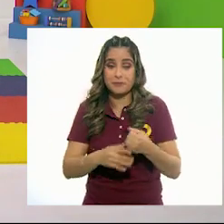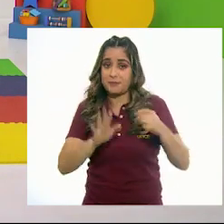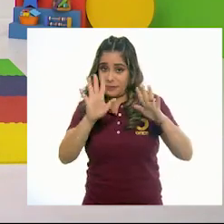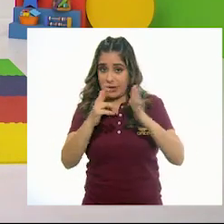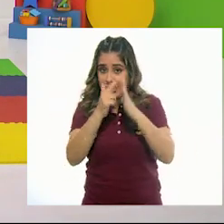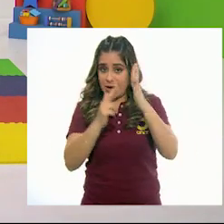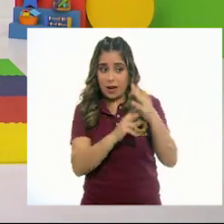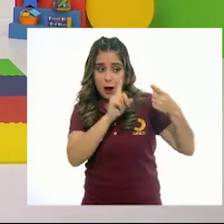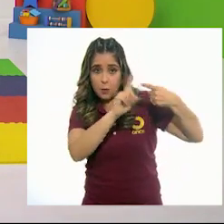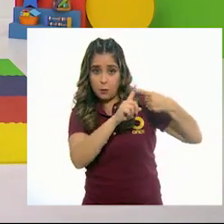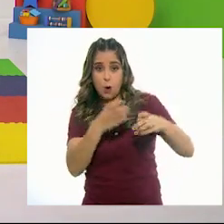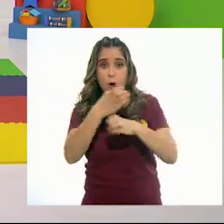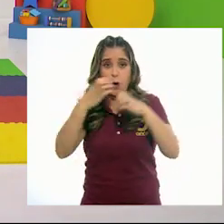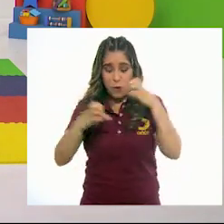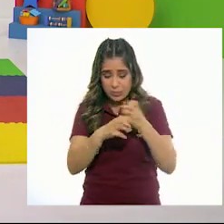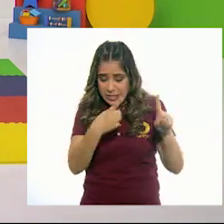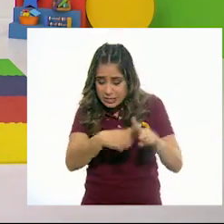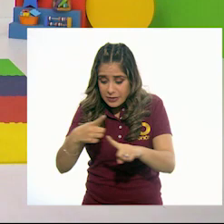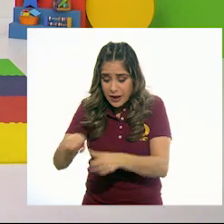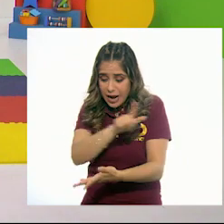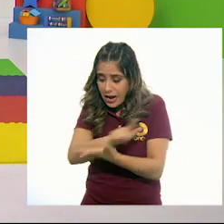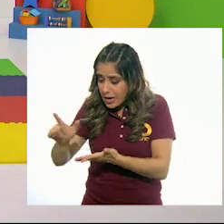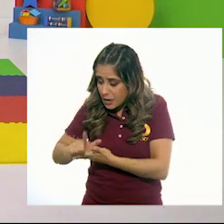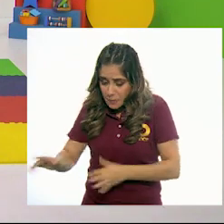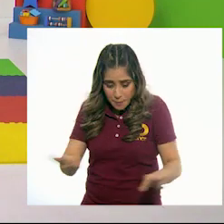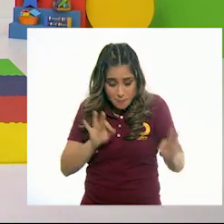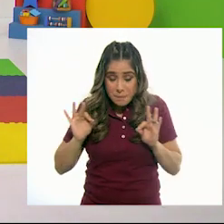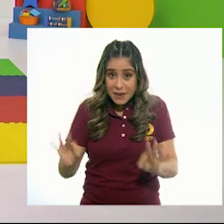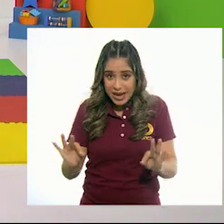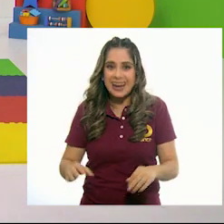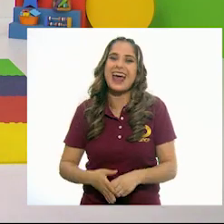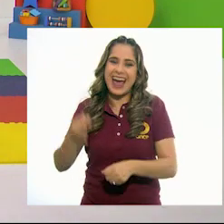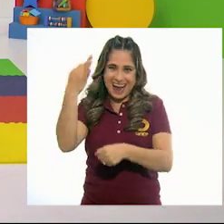lastimar y vamos a hacer la siguiente actividad, Sohar.